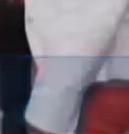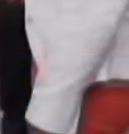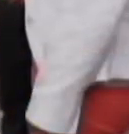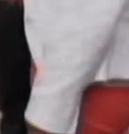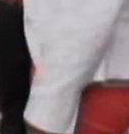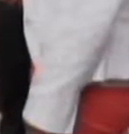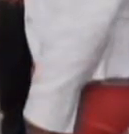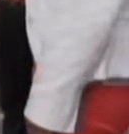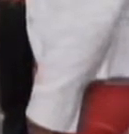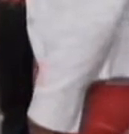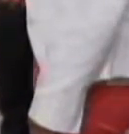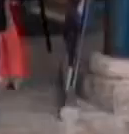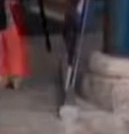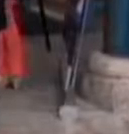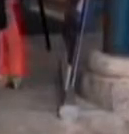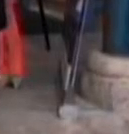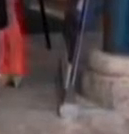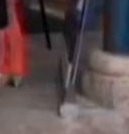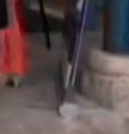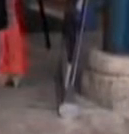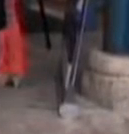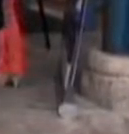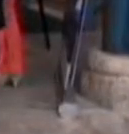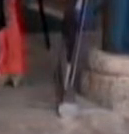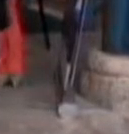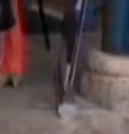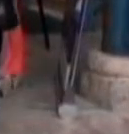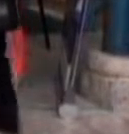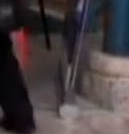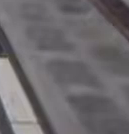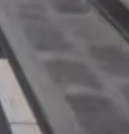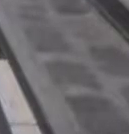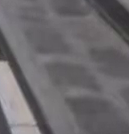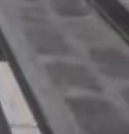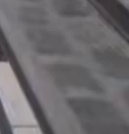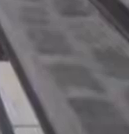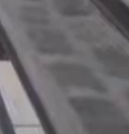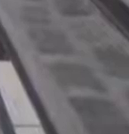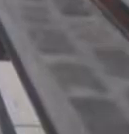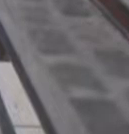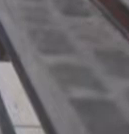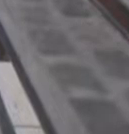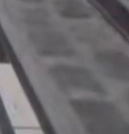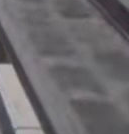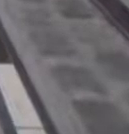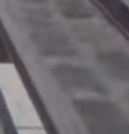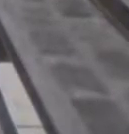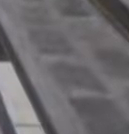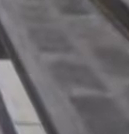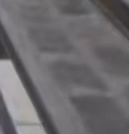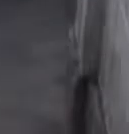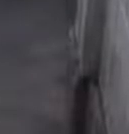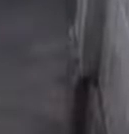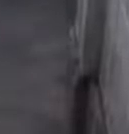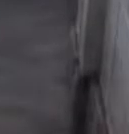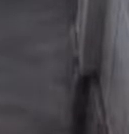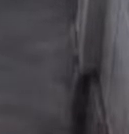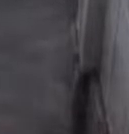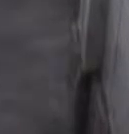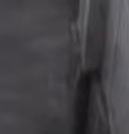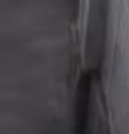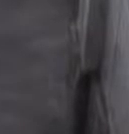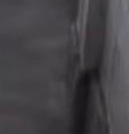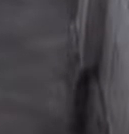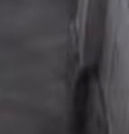Secretaría Técnica de Transparencia y Lucha contra la Corrupción realizar las investigaciones del caso para determinar las causas del incumplimiento de